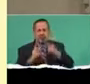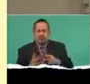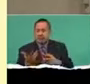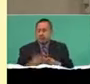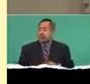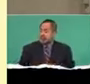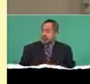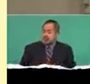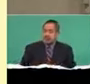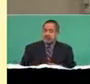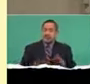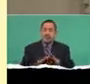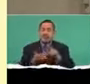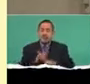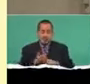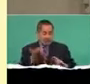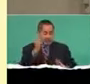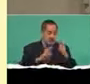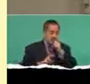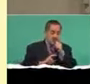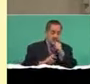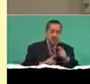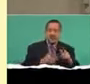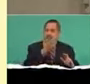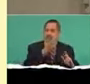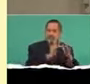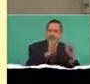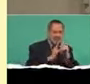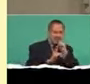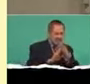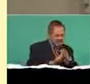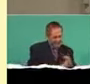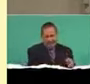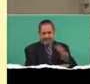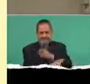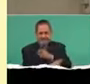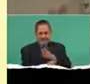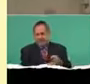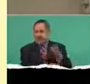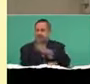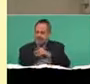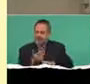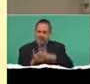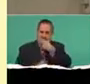de un siglo antes de la Revolución Francesa y más de